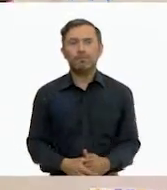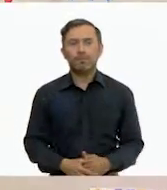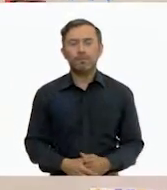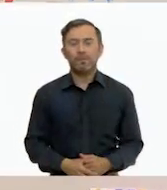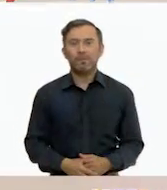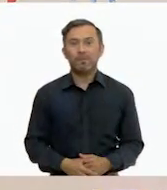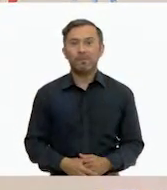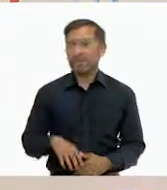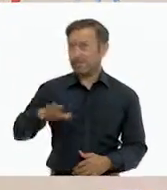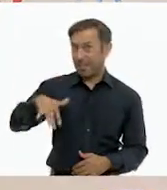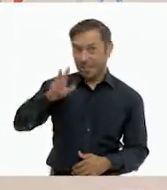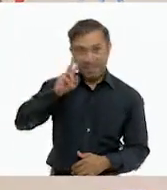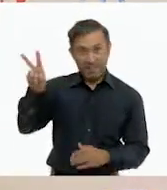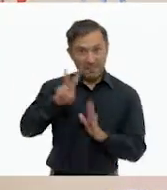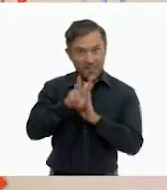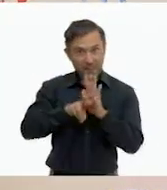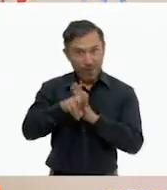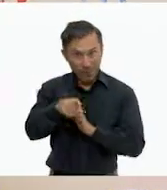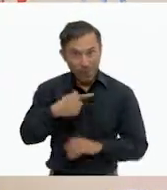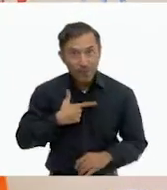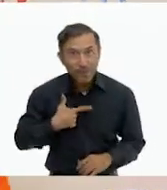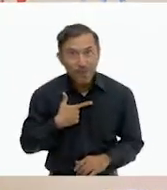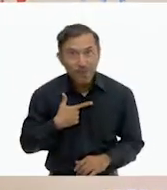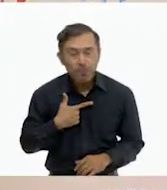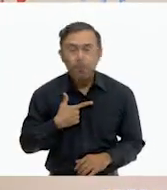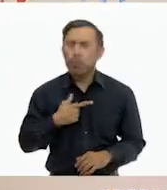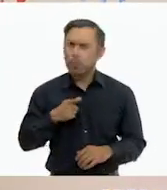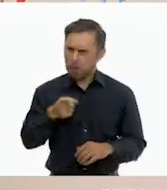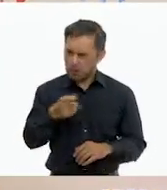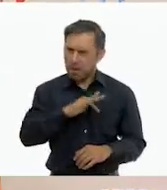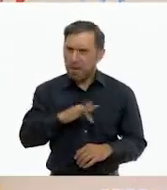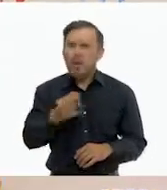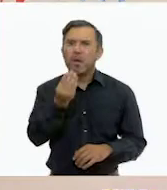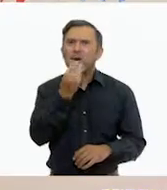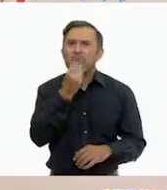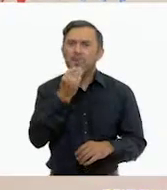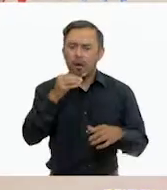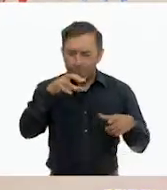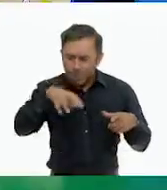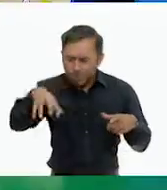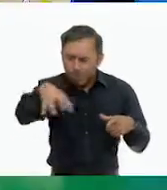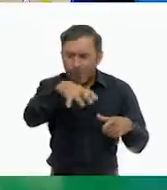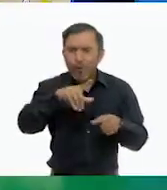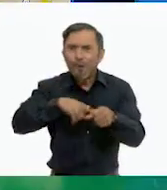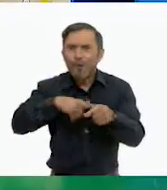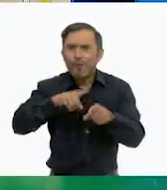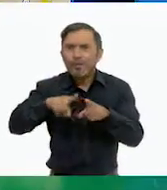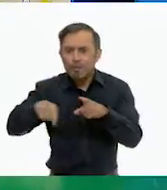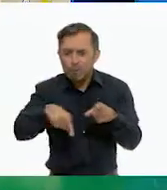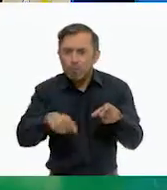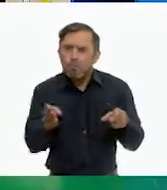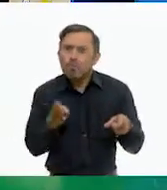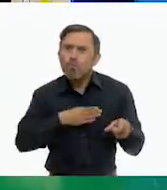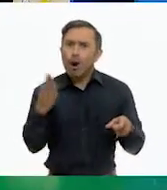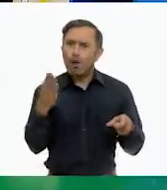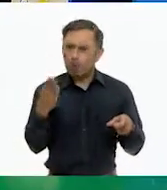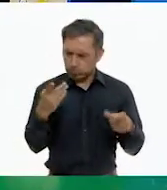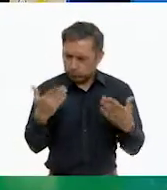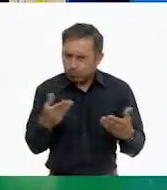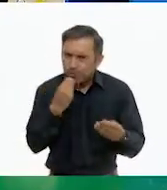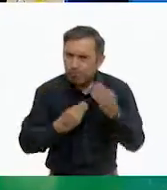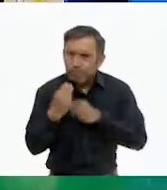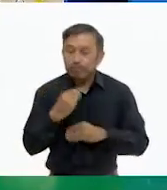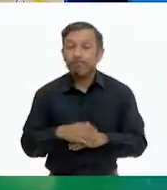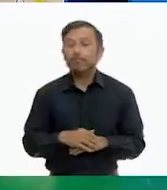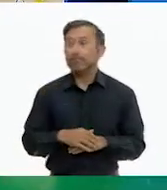¿Qué les pareció el video? Anímate a probar alimentos saludables y de colores. Pues hemos visto que